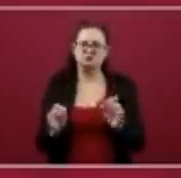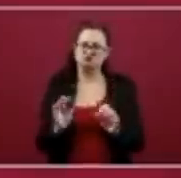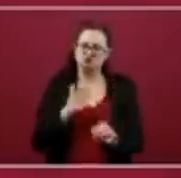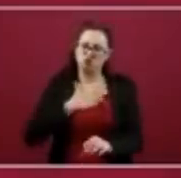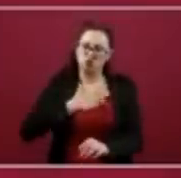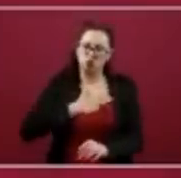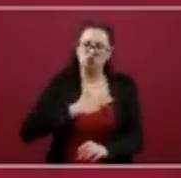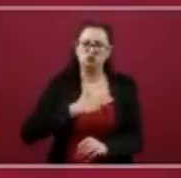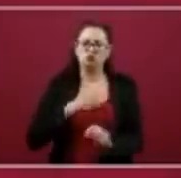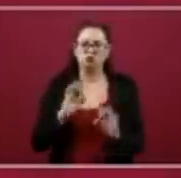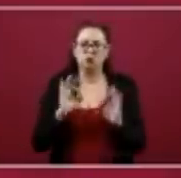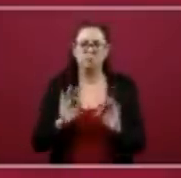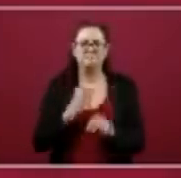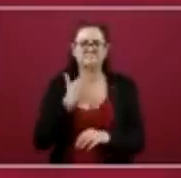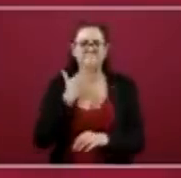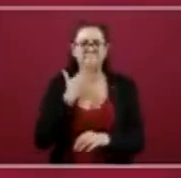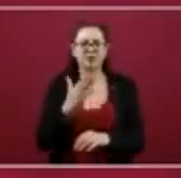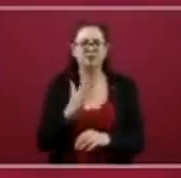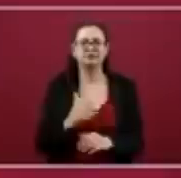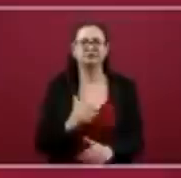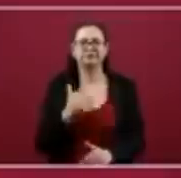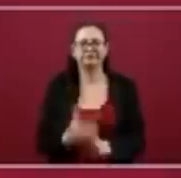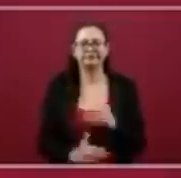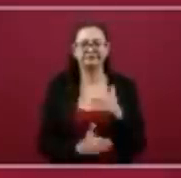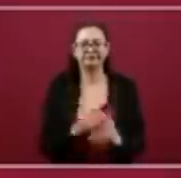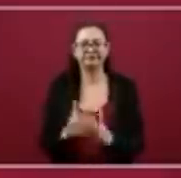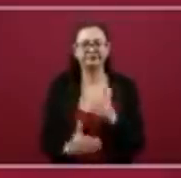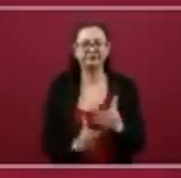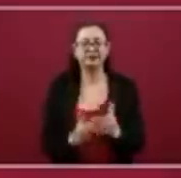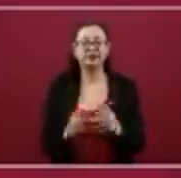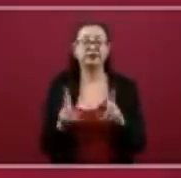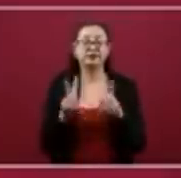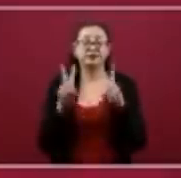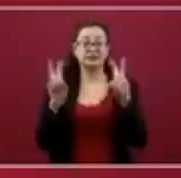productores. Estamos avanzando en eso. En el caso de la leche,